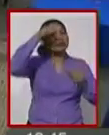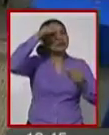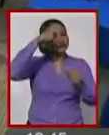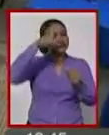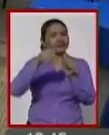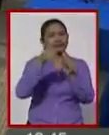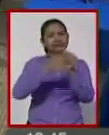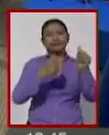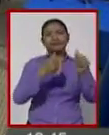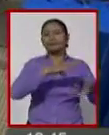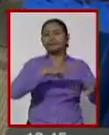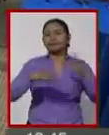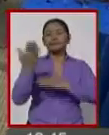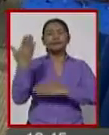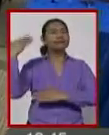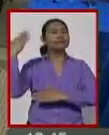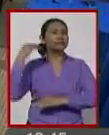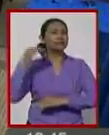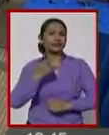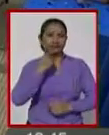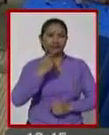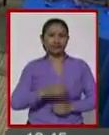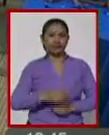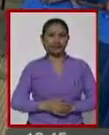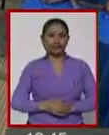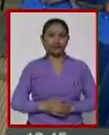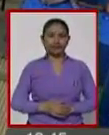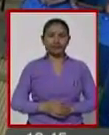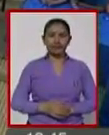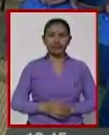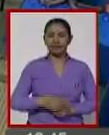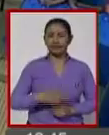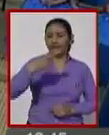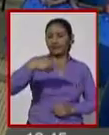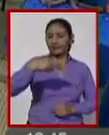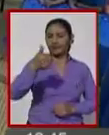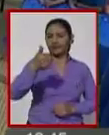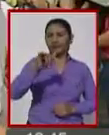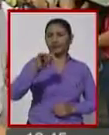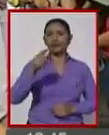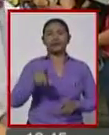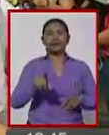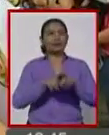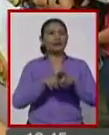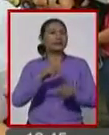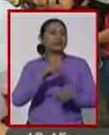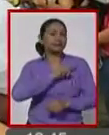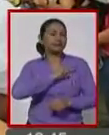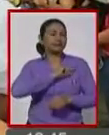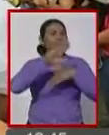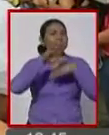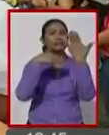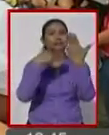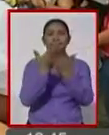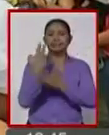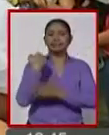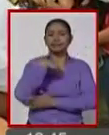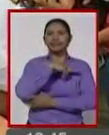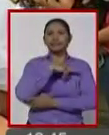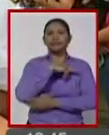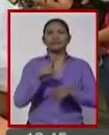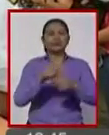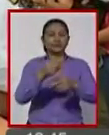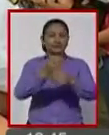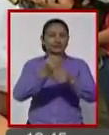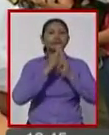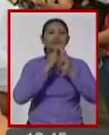recordamos cada uno de los hechos que se han pronunciado en la Haya, es pues de conciencia para todos nosotros, y